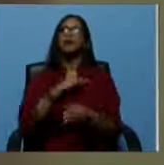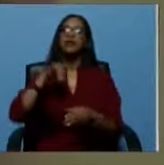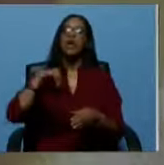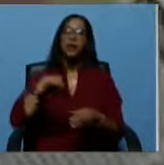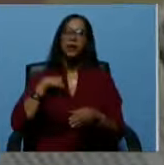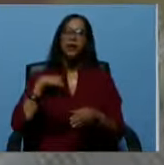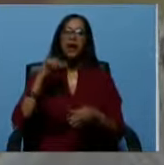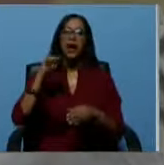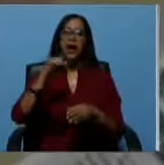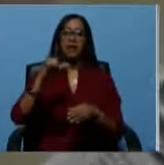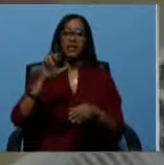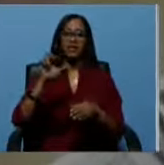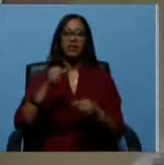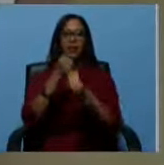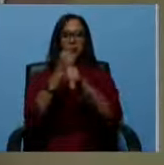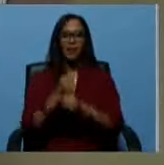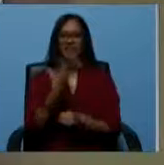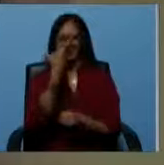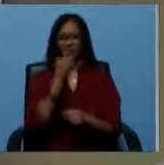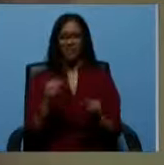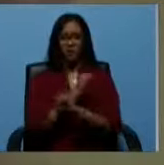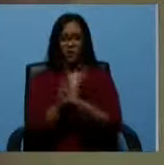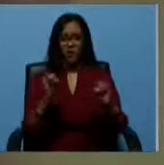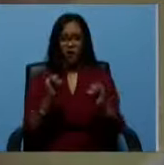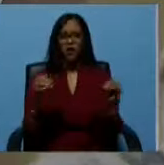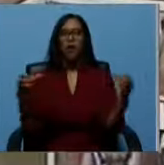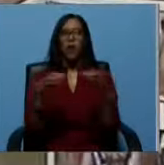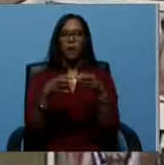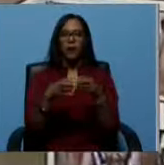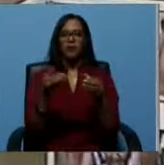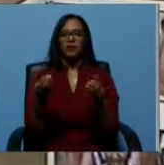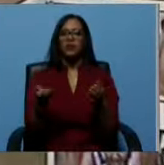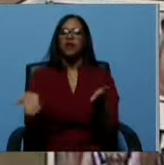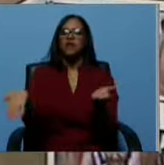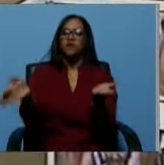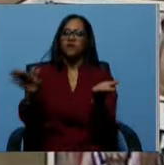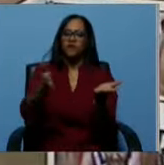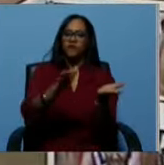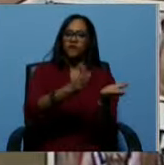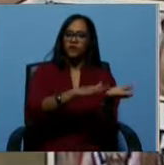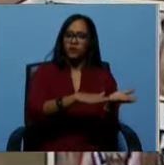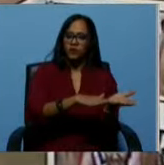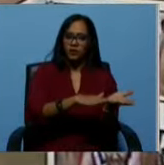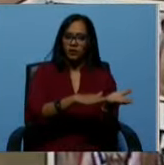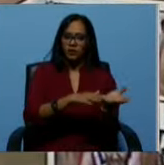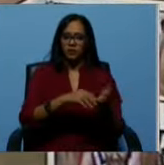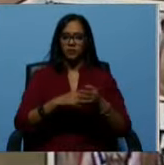Allende espera el triste final ante un pelotón de fusilamiento.